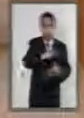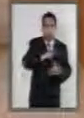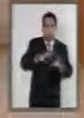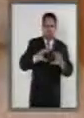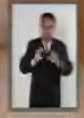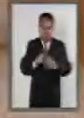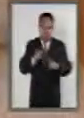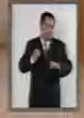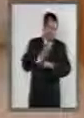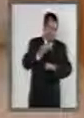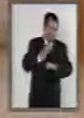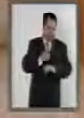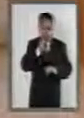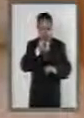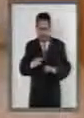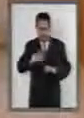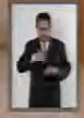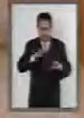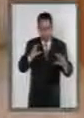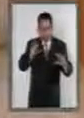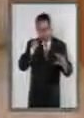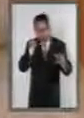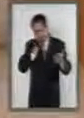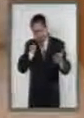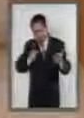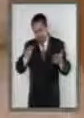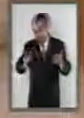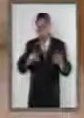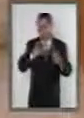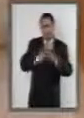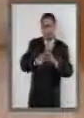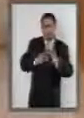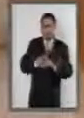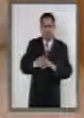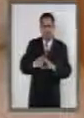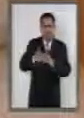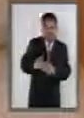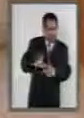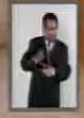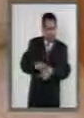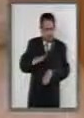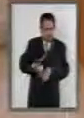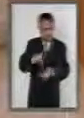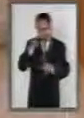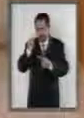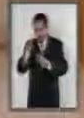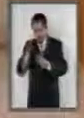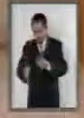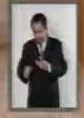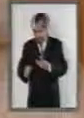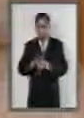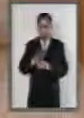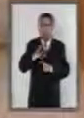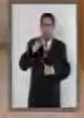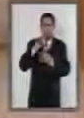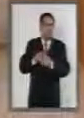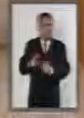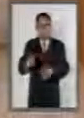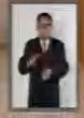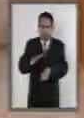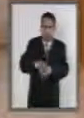en general tendremos las herramientas necesarias para dar seguimiento puntual a las políticas públicas que